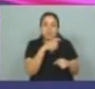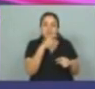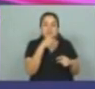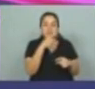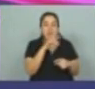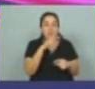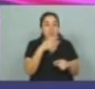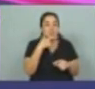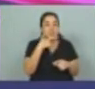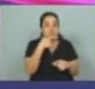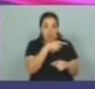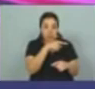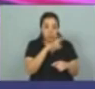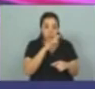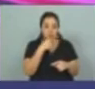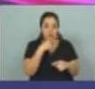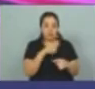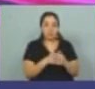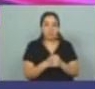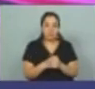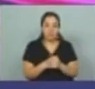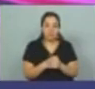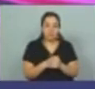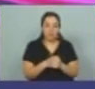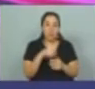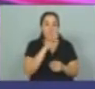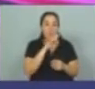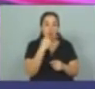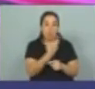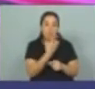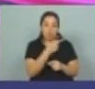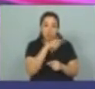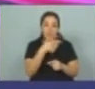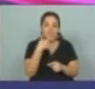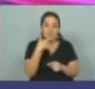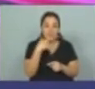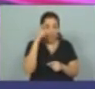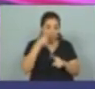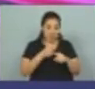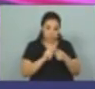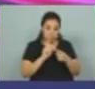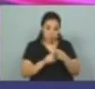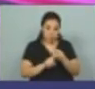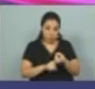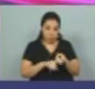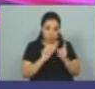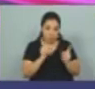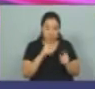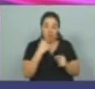unilateralmente e inconsultamente, porque no consultaba nada, la señora Silvia Dauro, y también